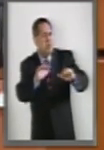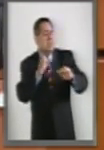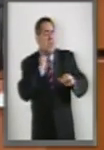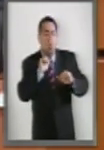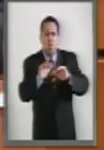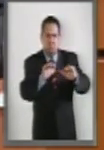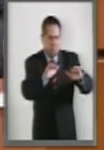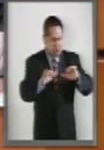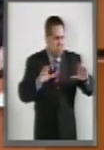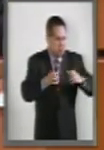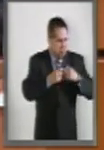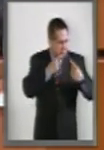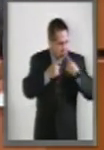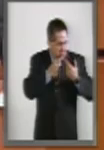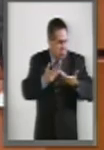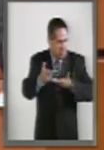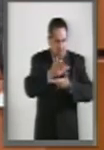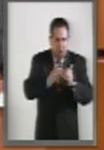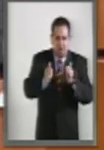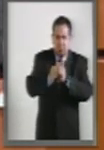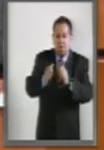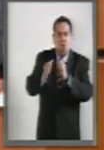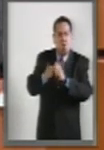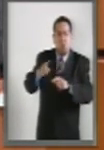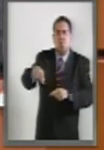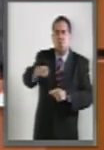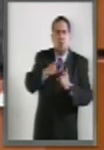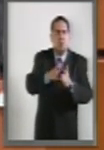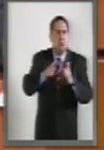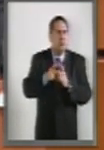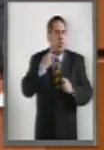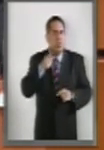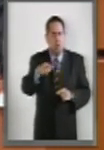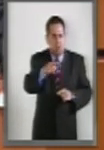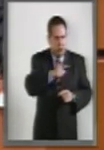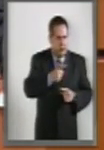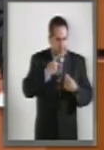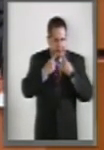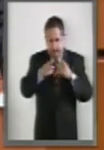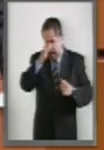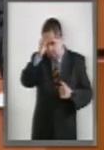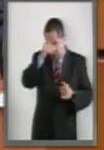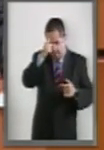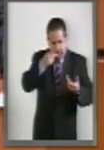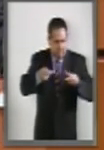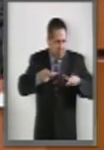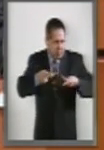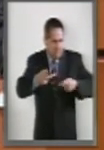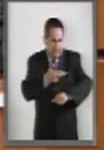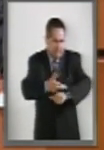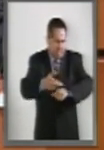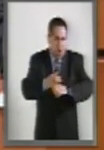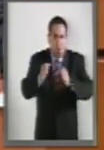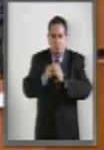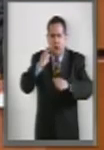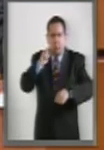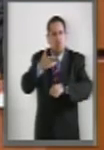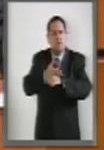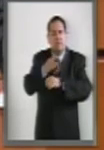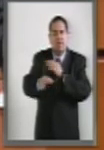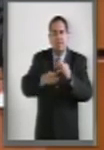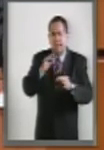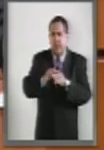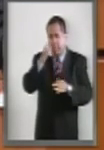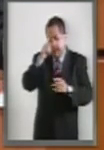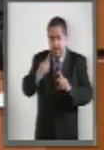senadores en sus grupos parlamentarios y generando las condiciones de responsabilidad que implica darle